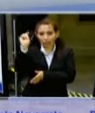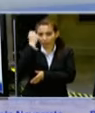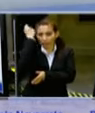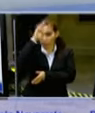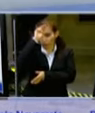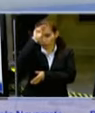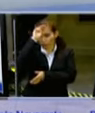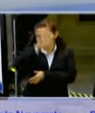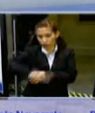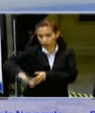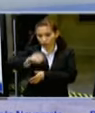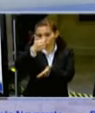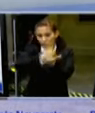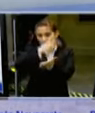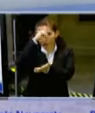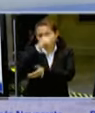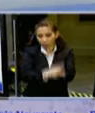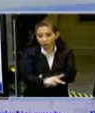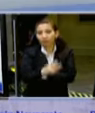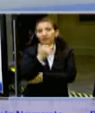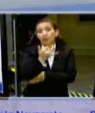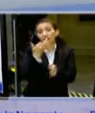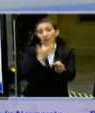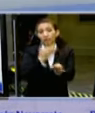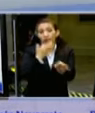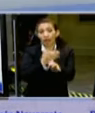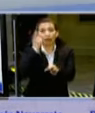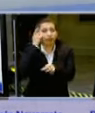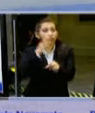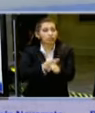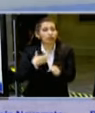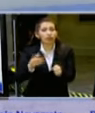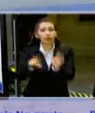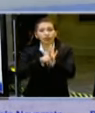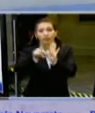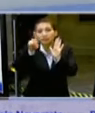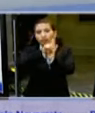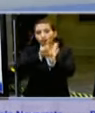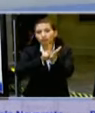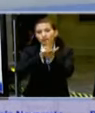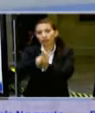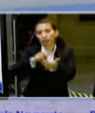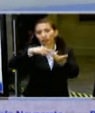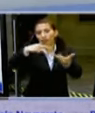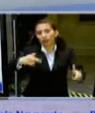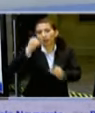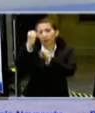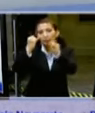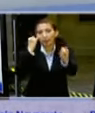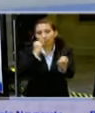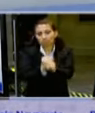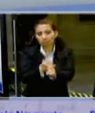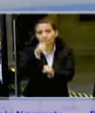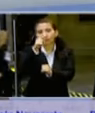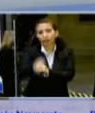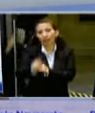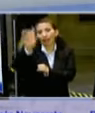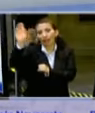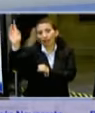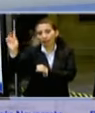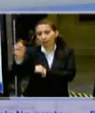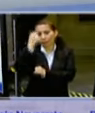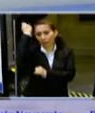de Monterrey, Campus Ciudad de México, y actualmente es la directora del Departamento de Derecho y Relaciones Internacionales del Tecnológico